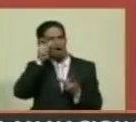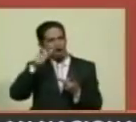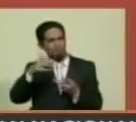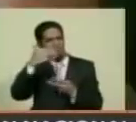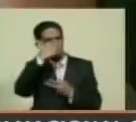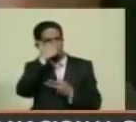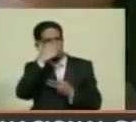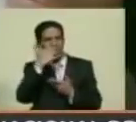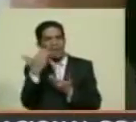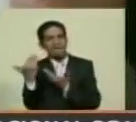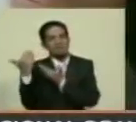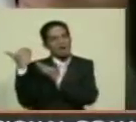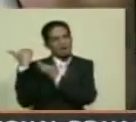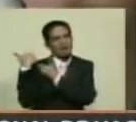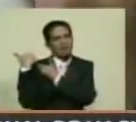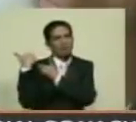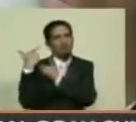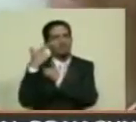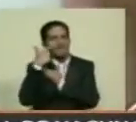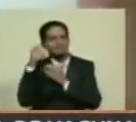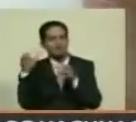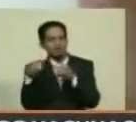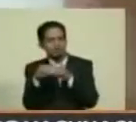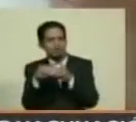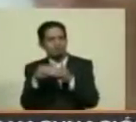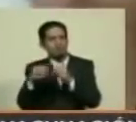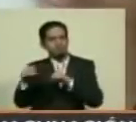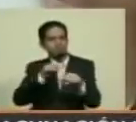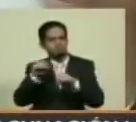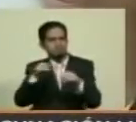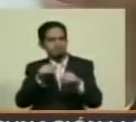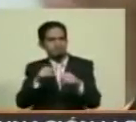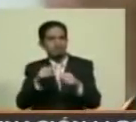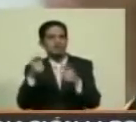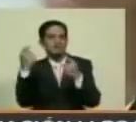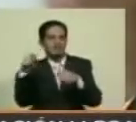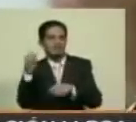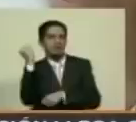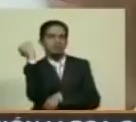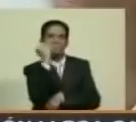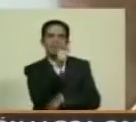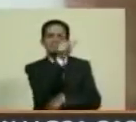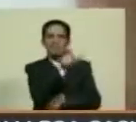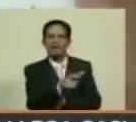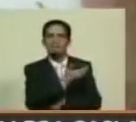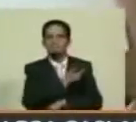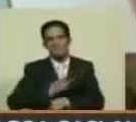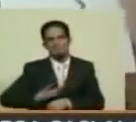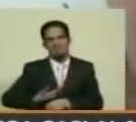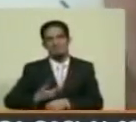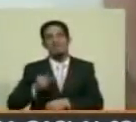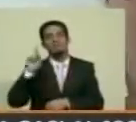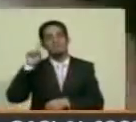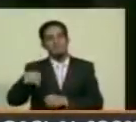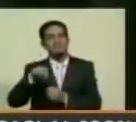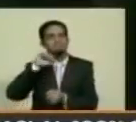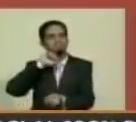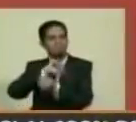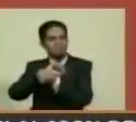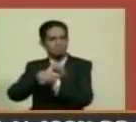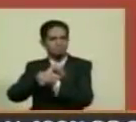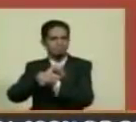que estaba encargado de uno de los grupos operativos del magnicidio en grado de frustración, también capturado alias